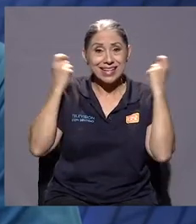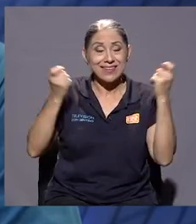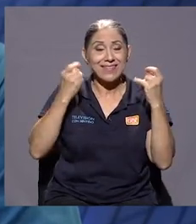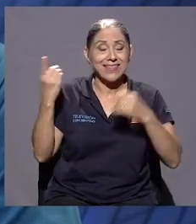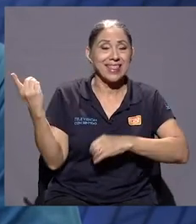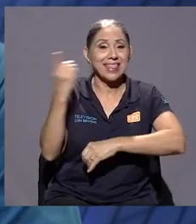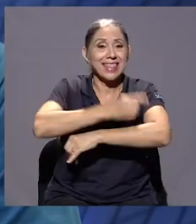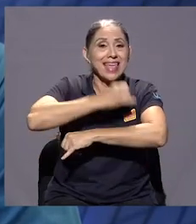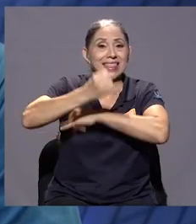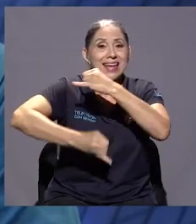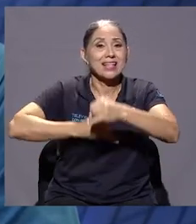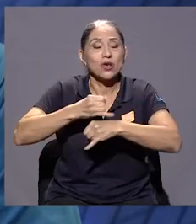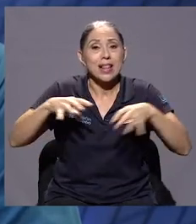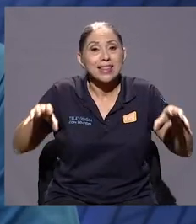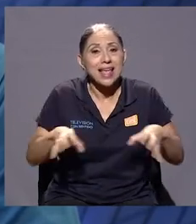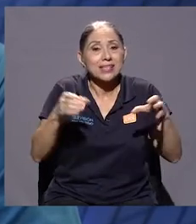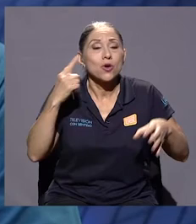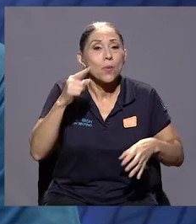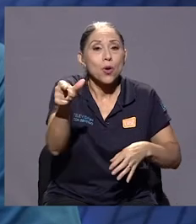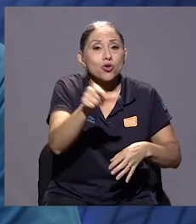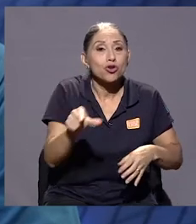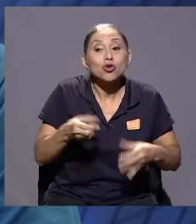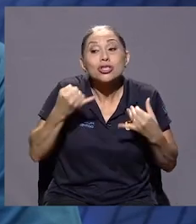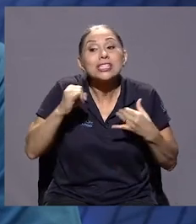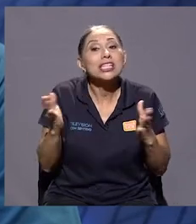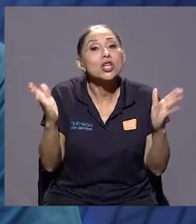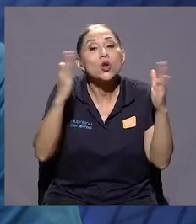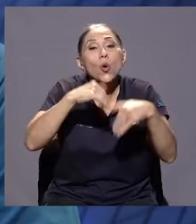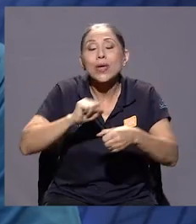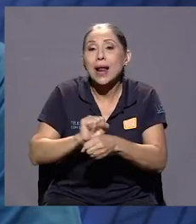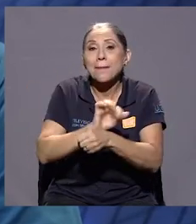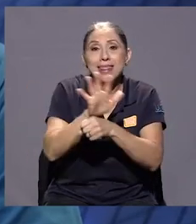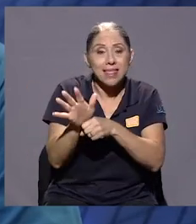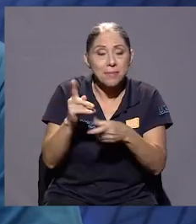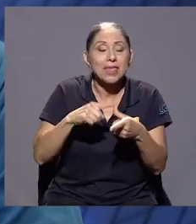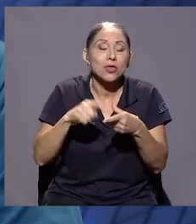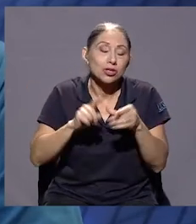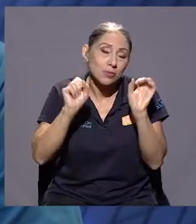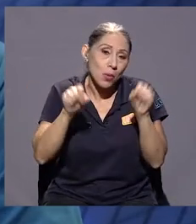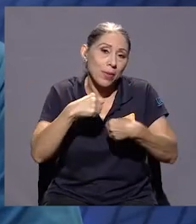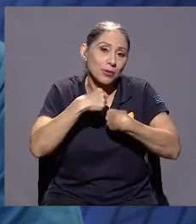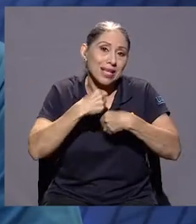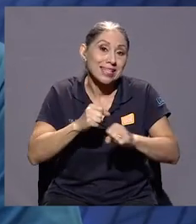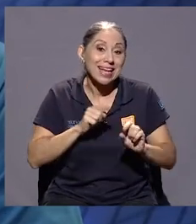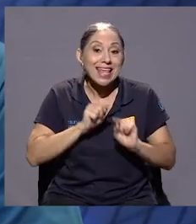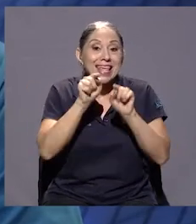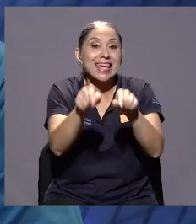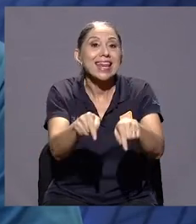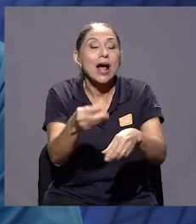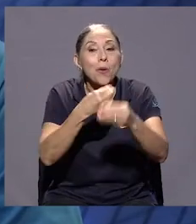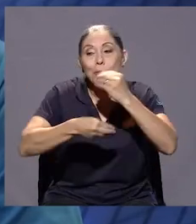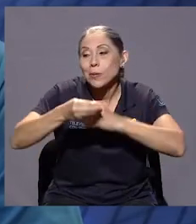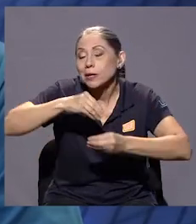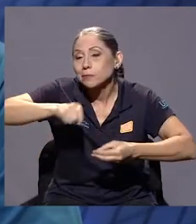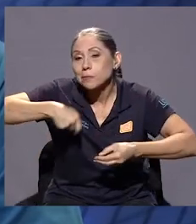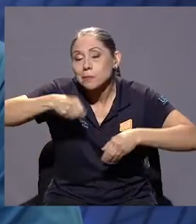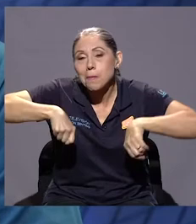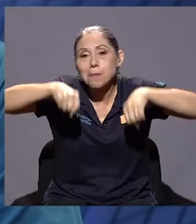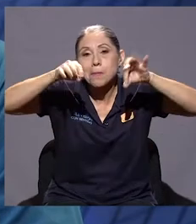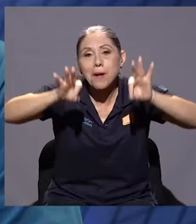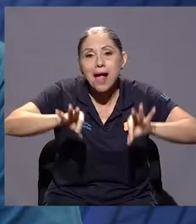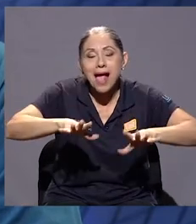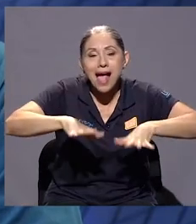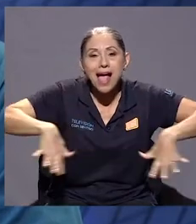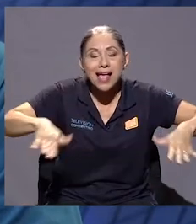acción por los ríos y si no hubiera pandemia hubiéramos hecho la jornada nacional de picnic y nervios y esto es como como lo indica